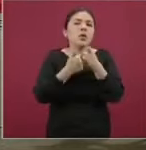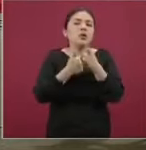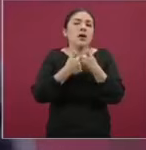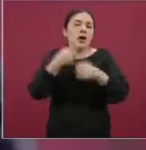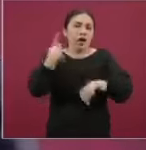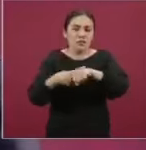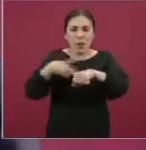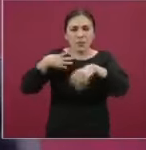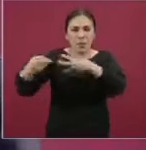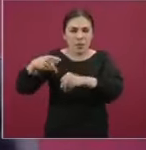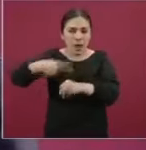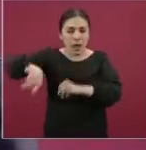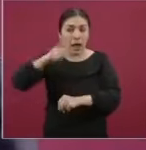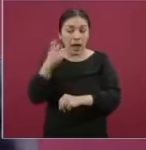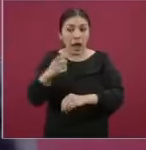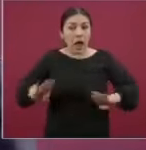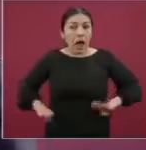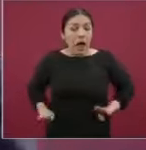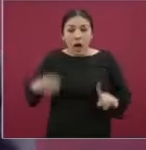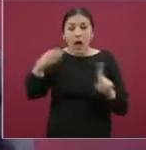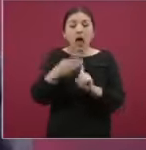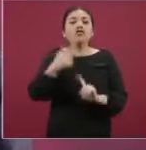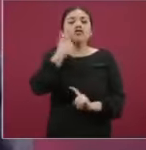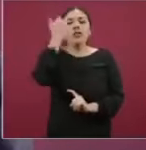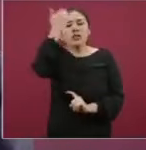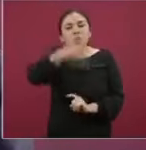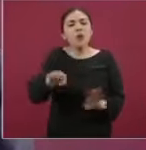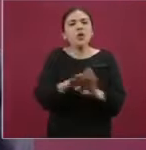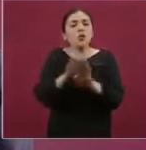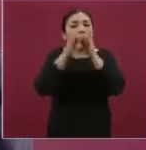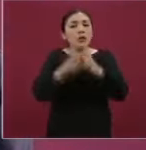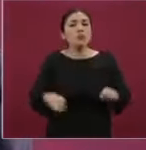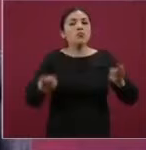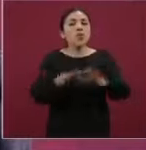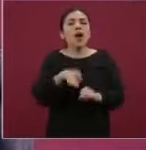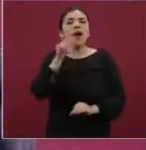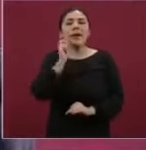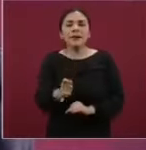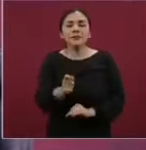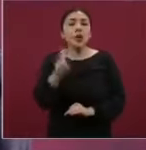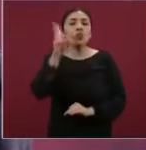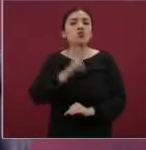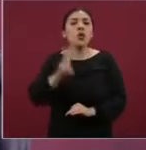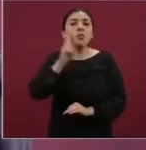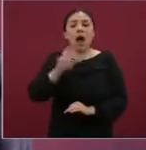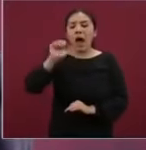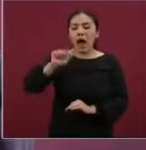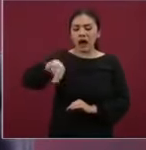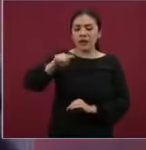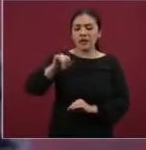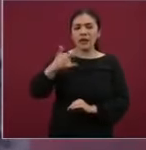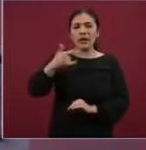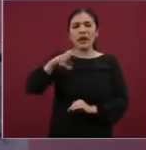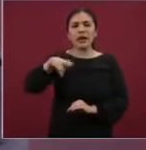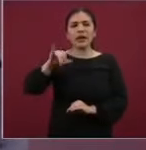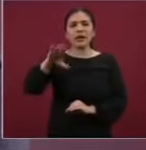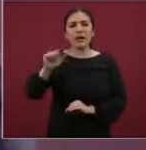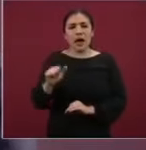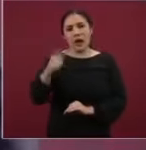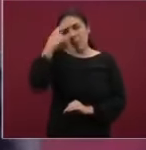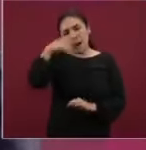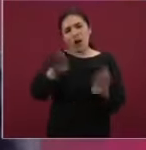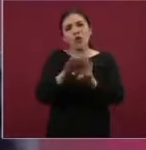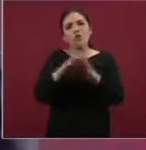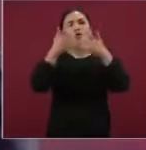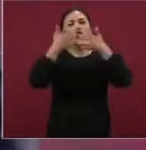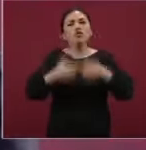de la pandemia. En particular, nos interesa destacar la prueba antigénica de